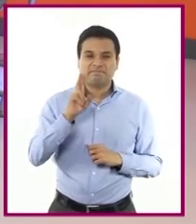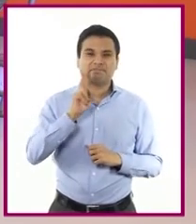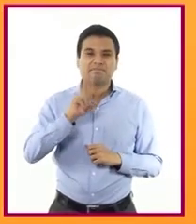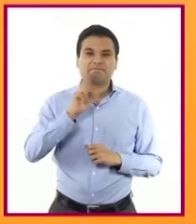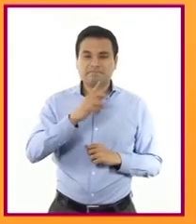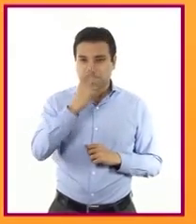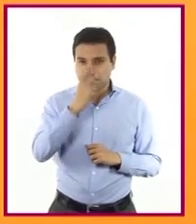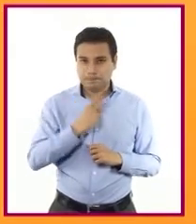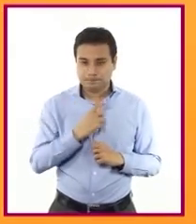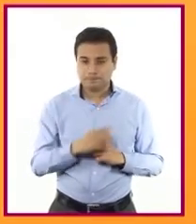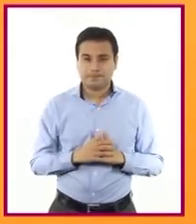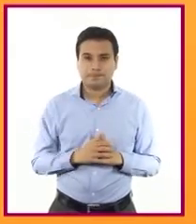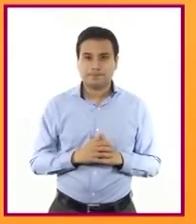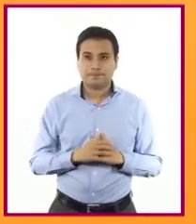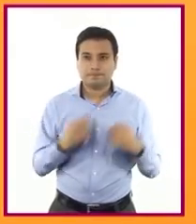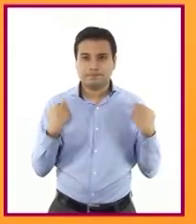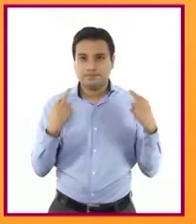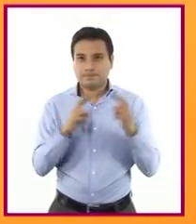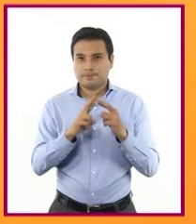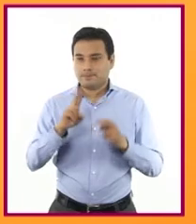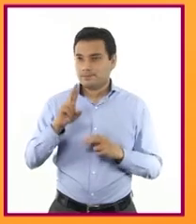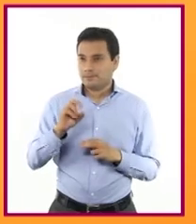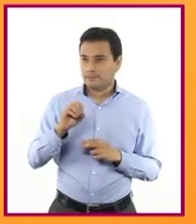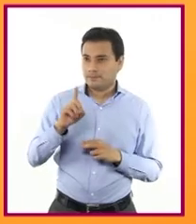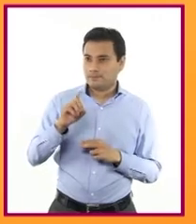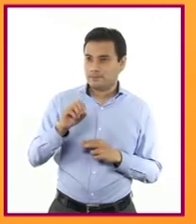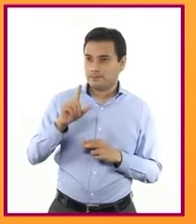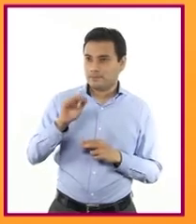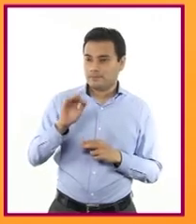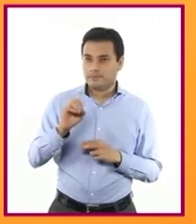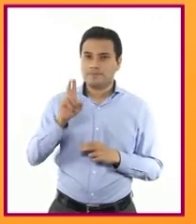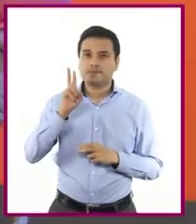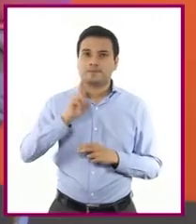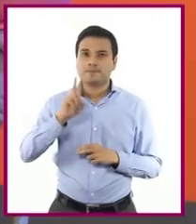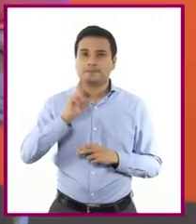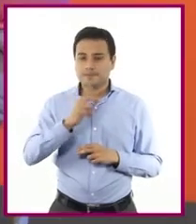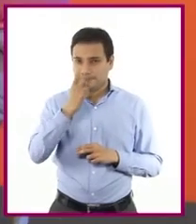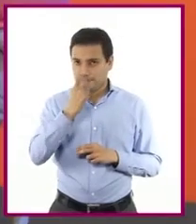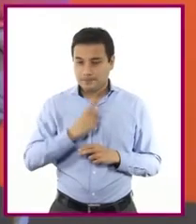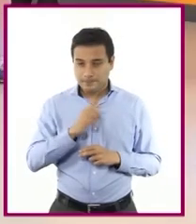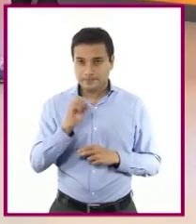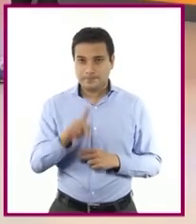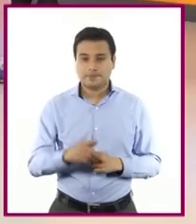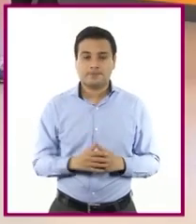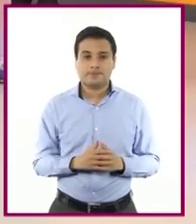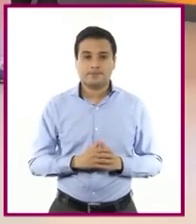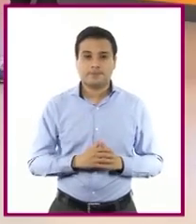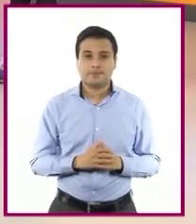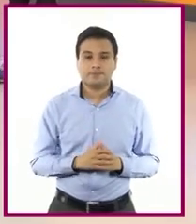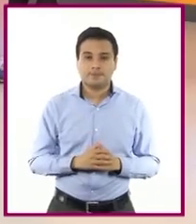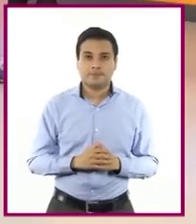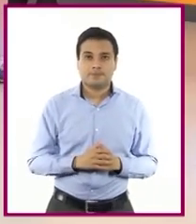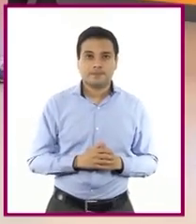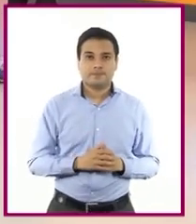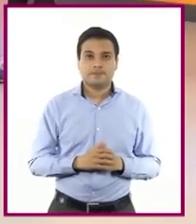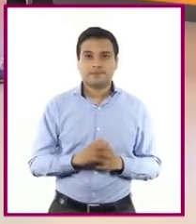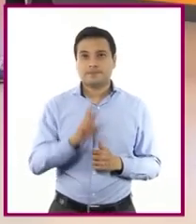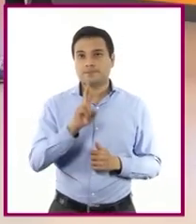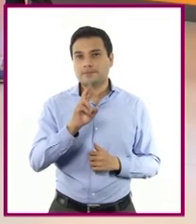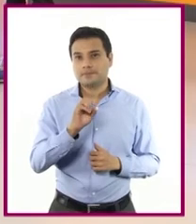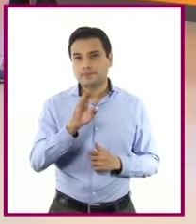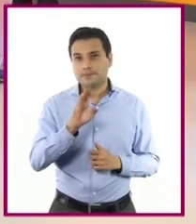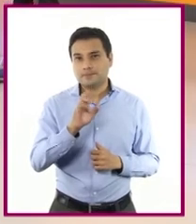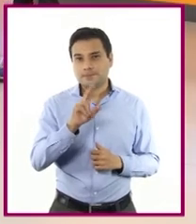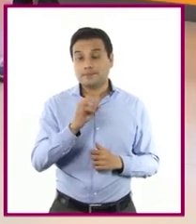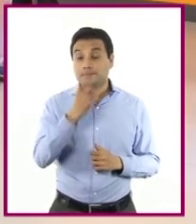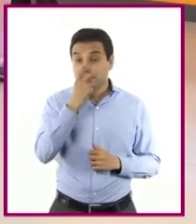Al igual que usted, profesor Rodolfo, vamos a ir alternando entre equipos. ¡Iniciamos! Roberto, tu